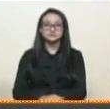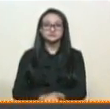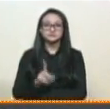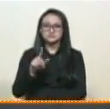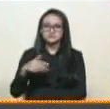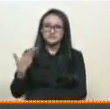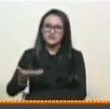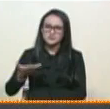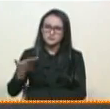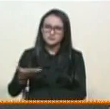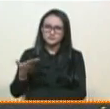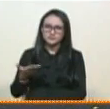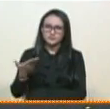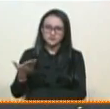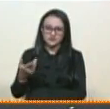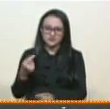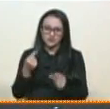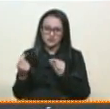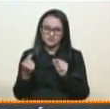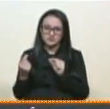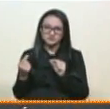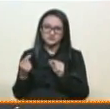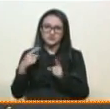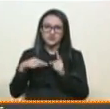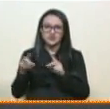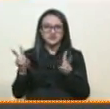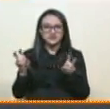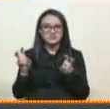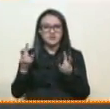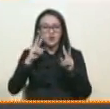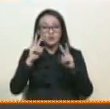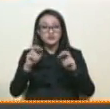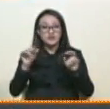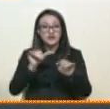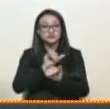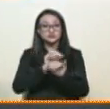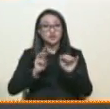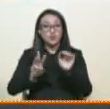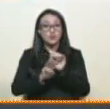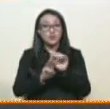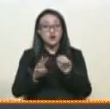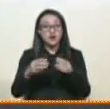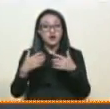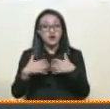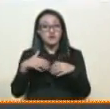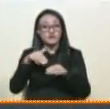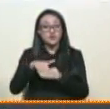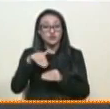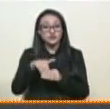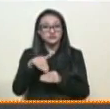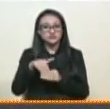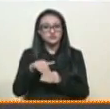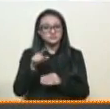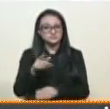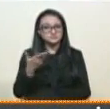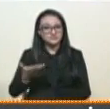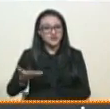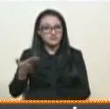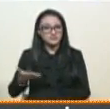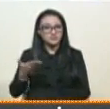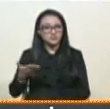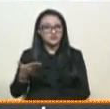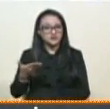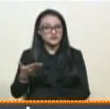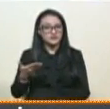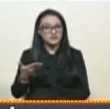importante tratarlo en esta conversación, es en relación a la auditoría al software de las máquinas de votación. También uno de los puntos importantes y